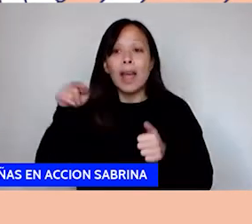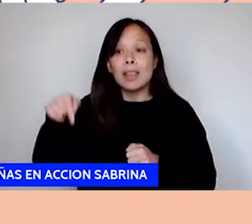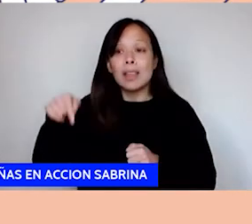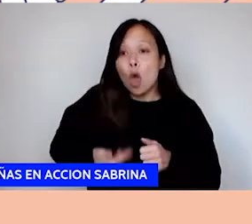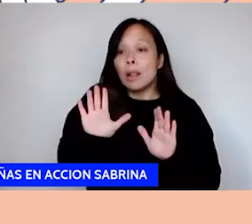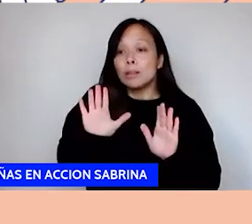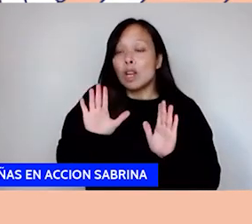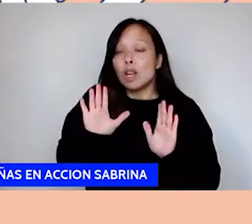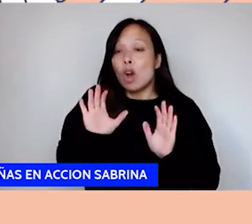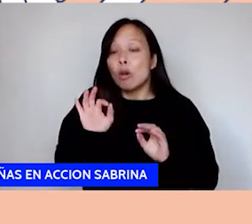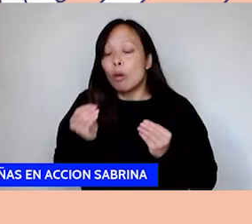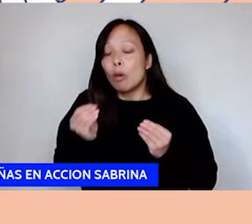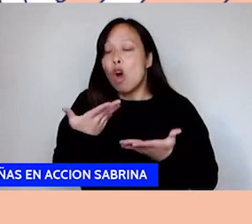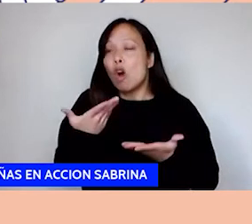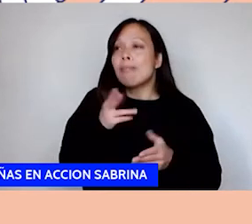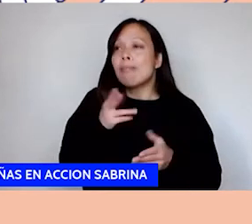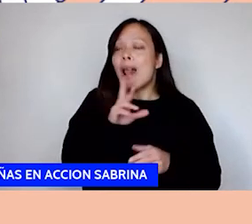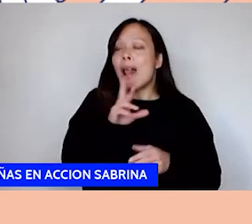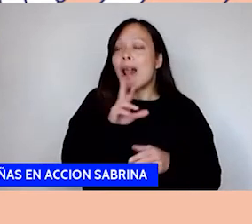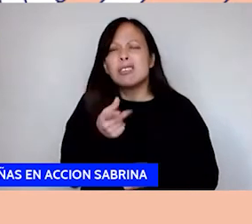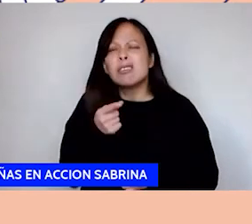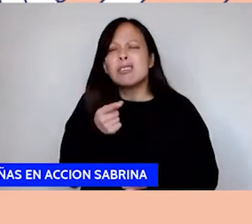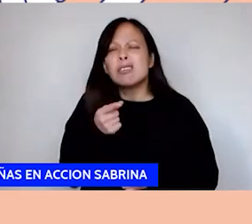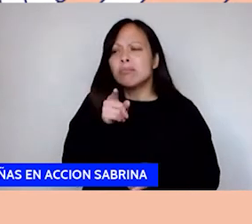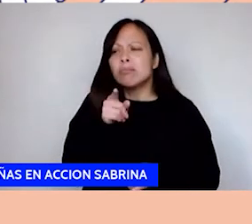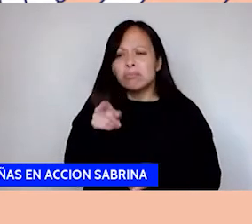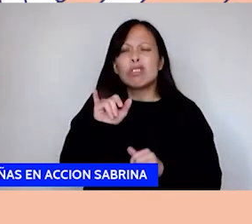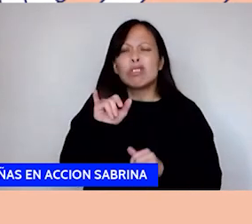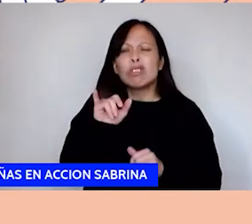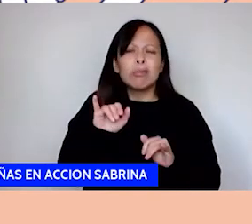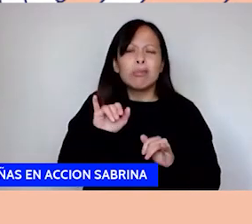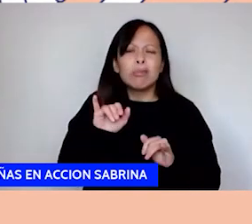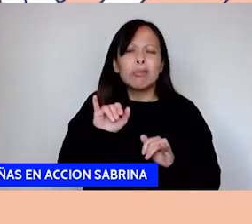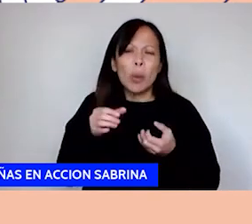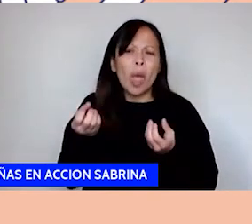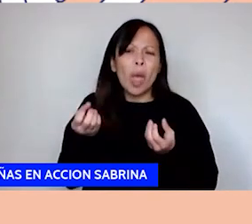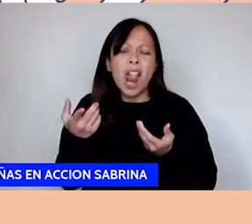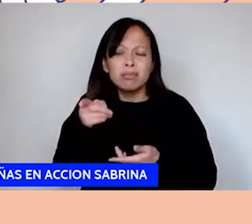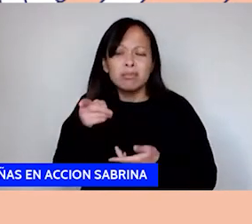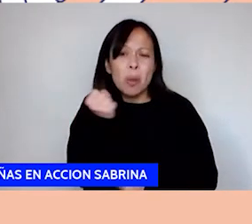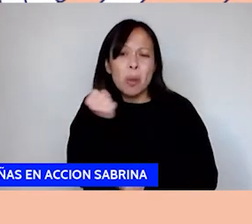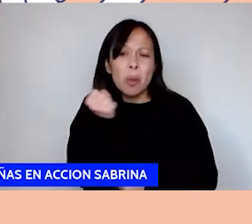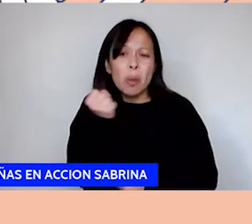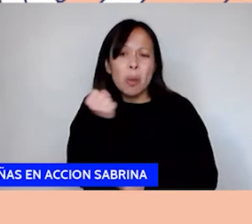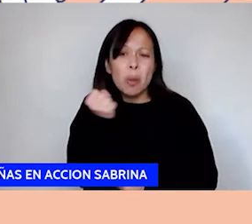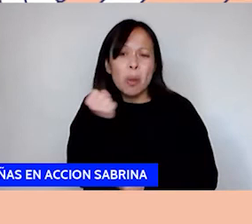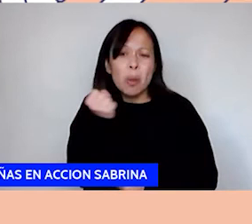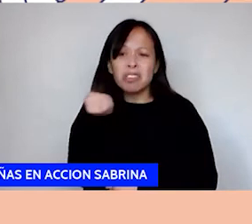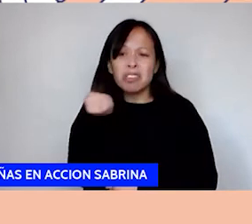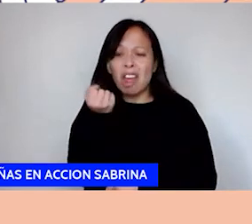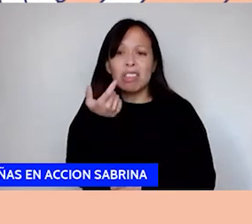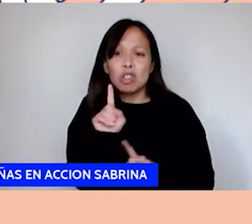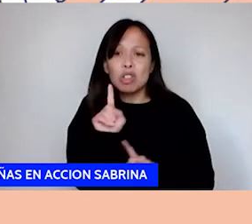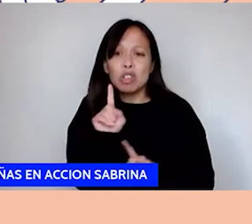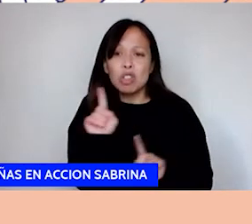lo importante es lo que estamos haciendo hacia el exterior en la incidencia, ¿no? Entonces, sí, sí, sí pasó, pero no le pongamos realmente atención,